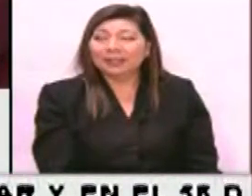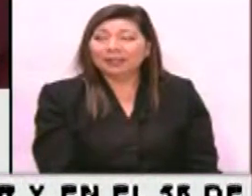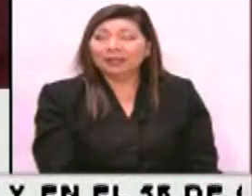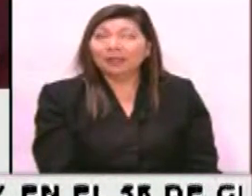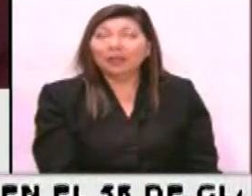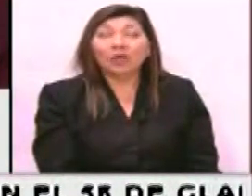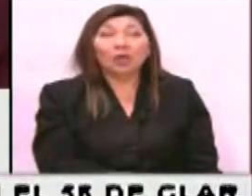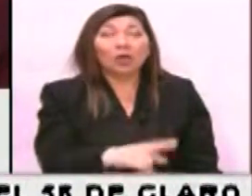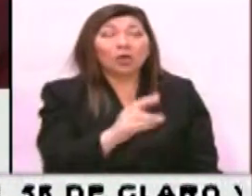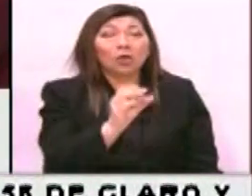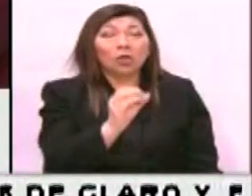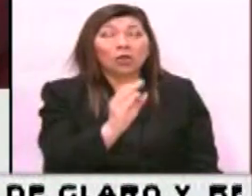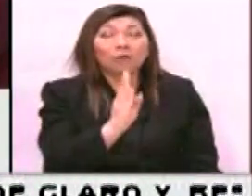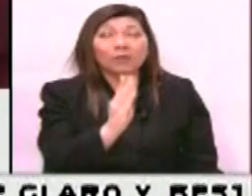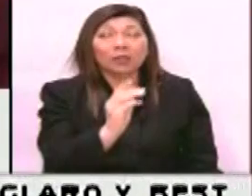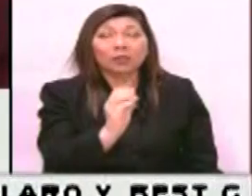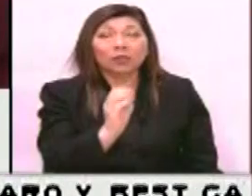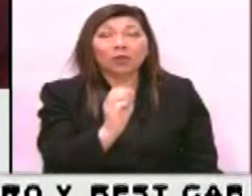Roberto Ramírez del Villar,